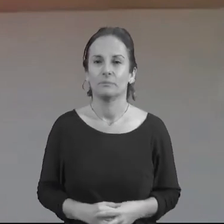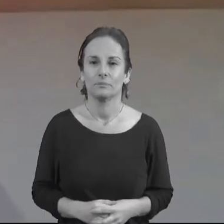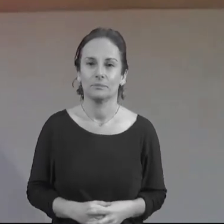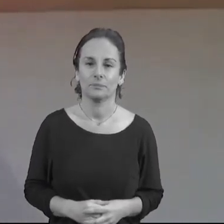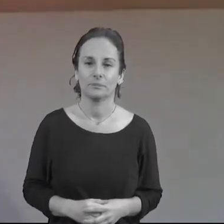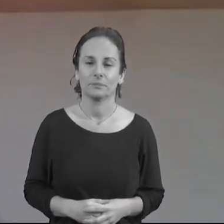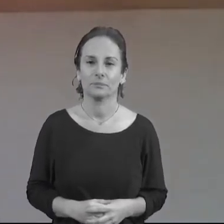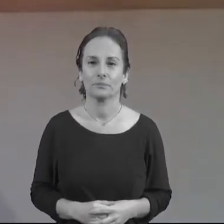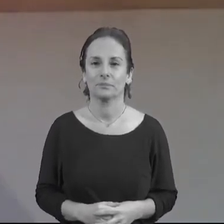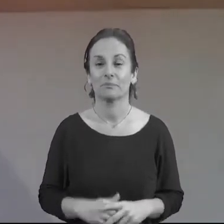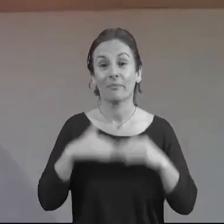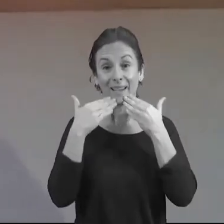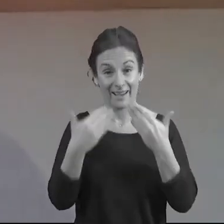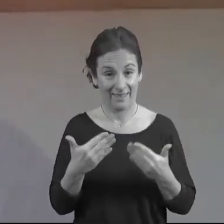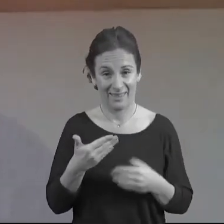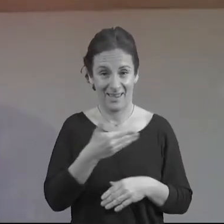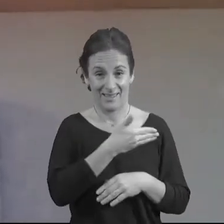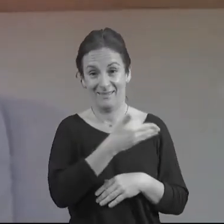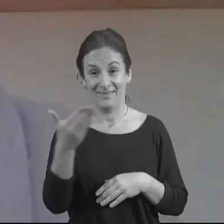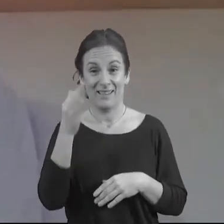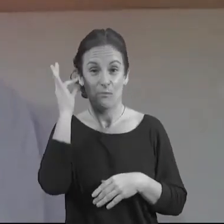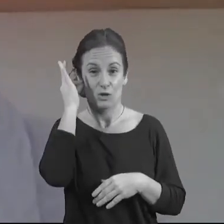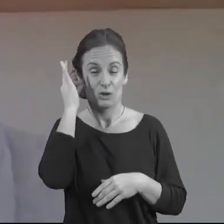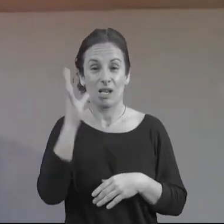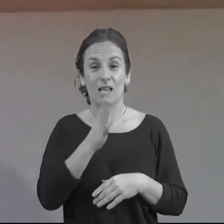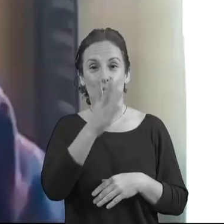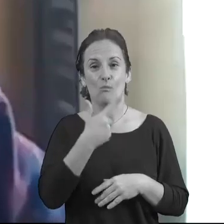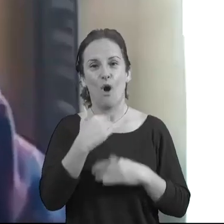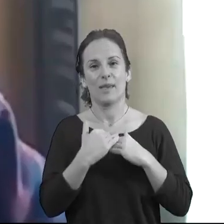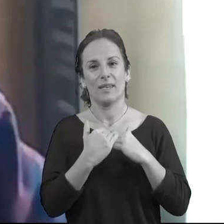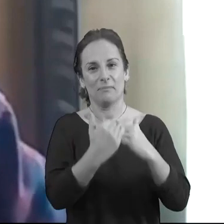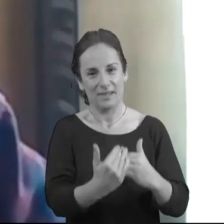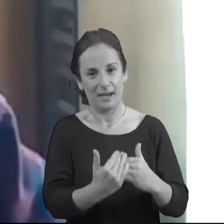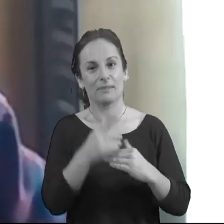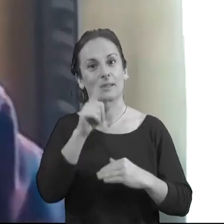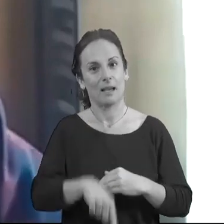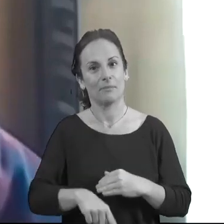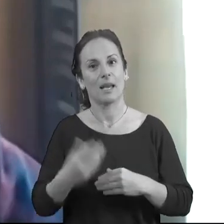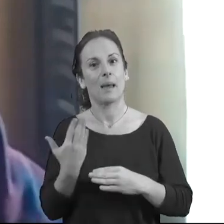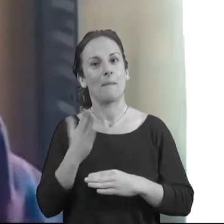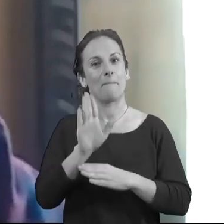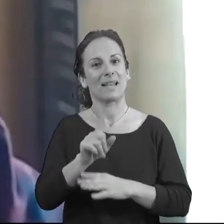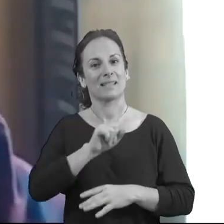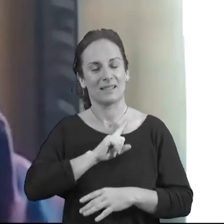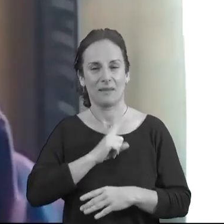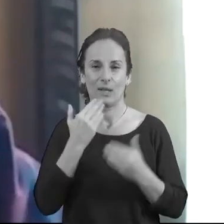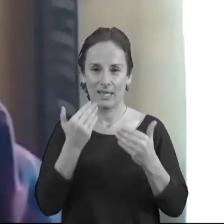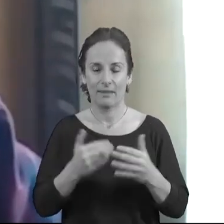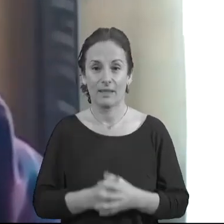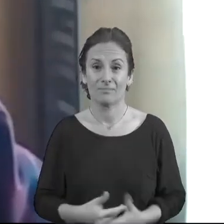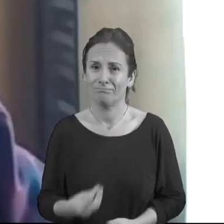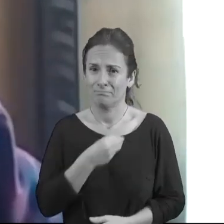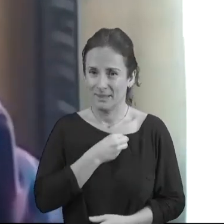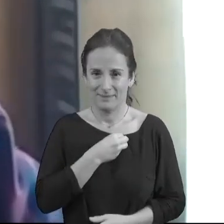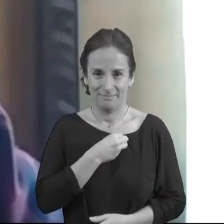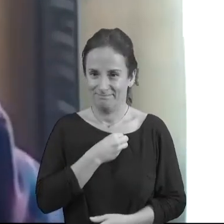pues gracias a vosotras por la invitación, por la presentación. La verdad es que es una pena